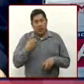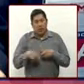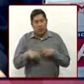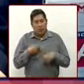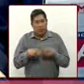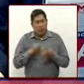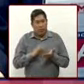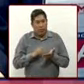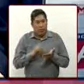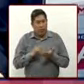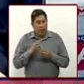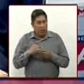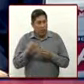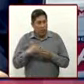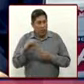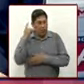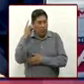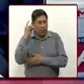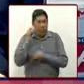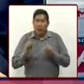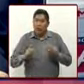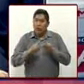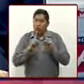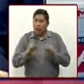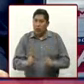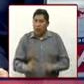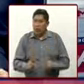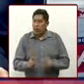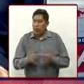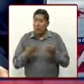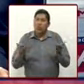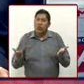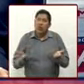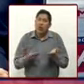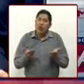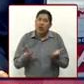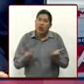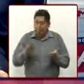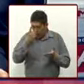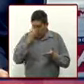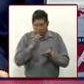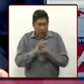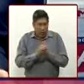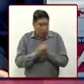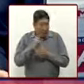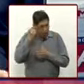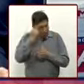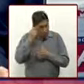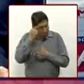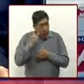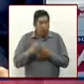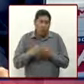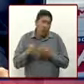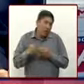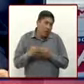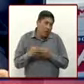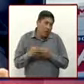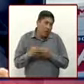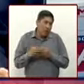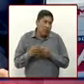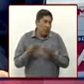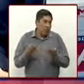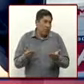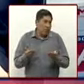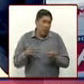la falta de dólares en el país. La pregunta va en sentido de dónde cree el gobierno que están los dólares. ¿Están